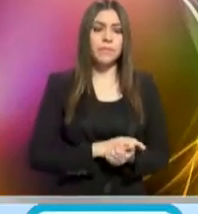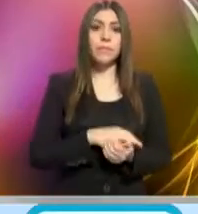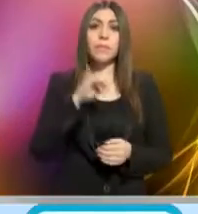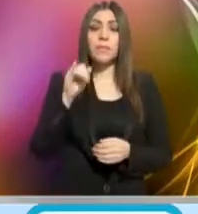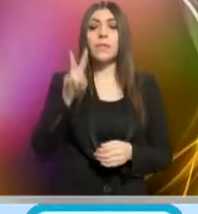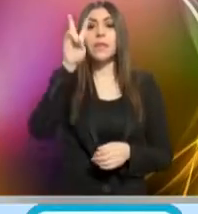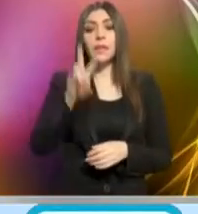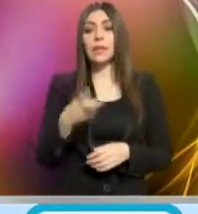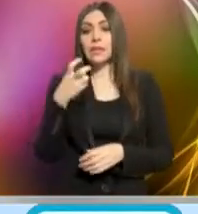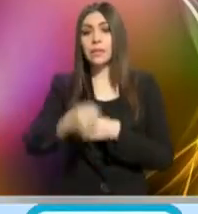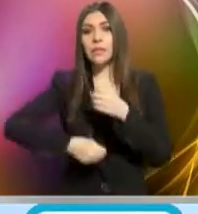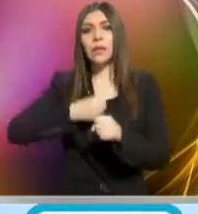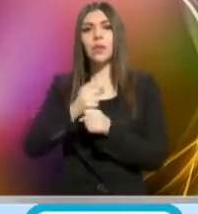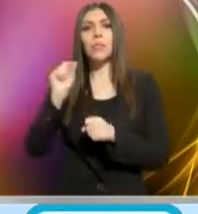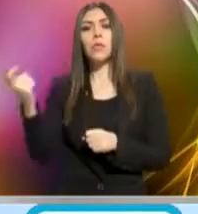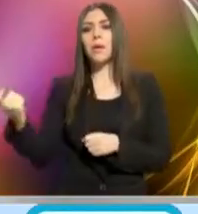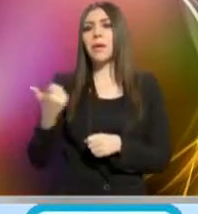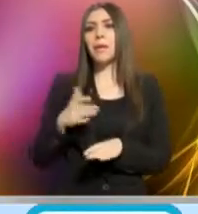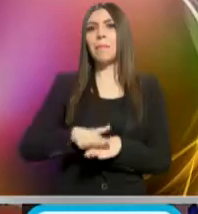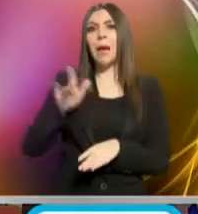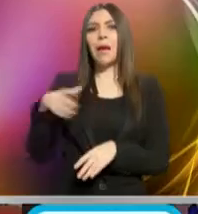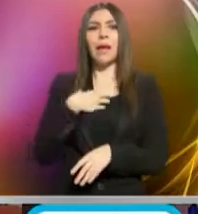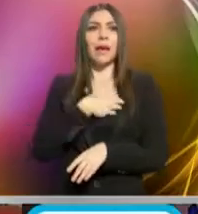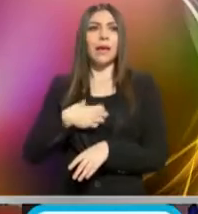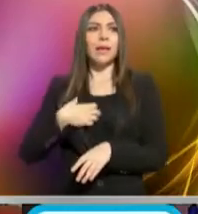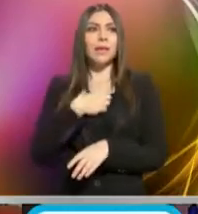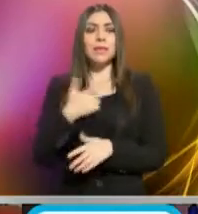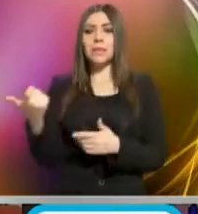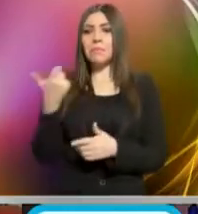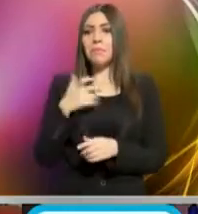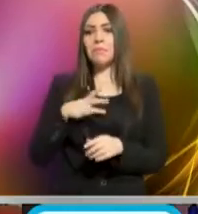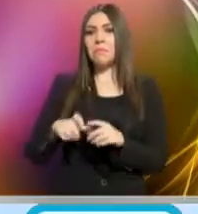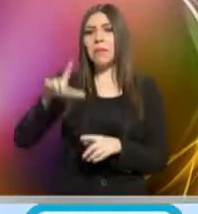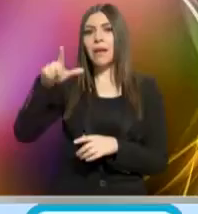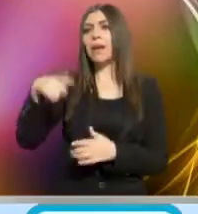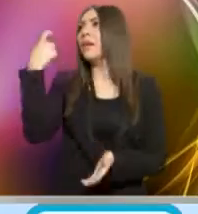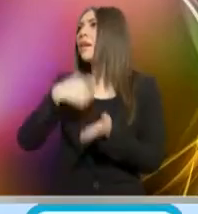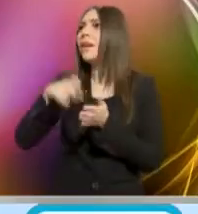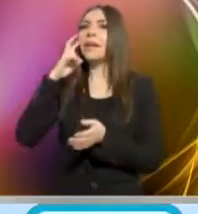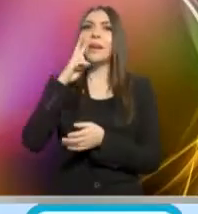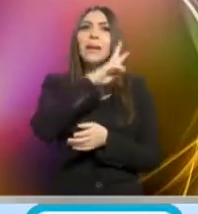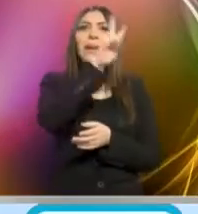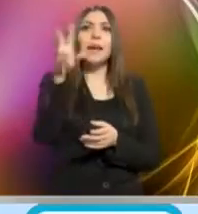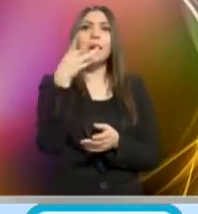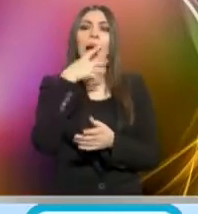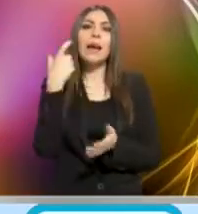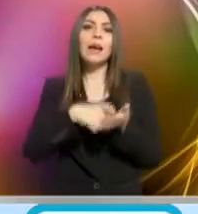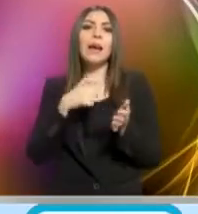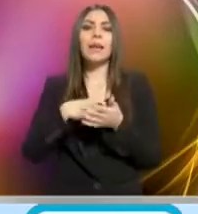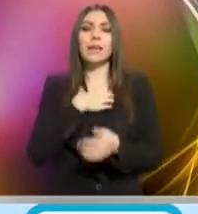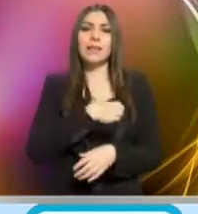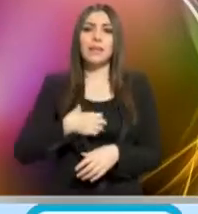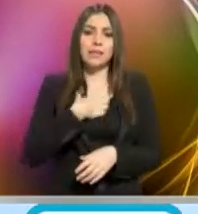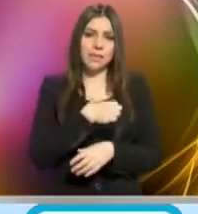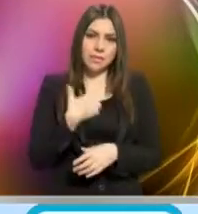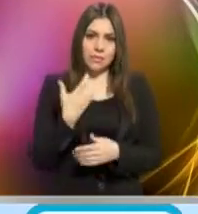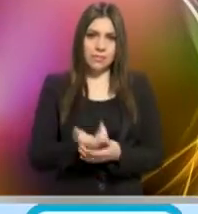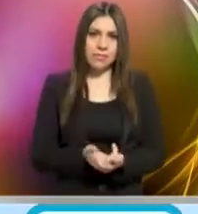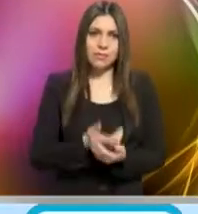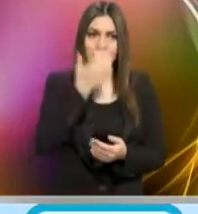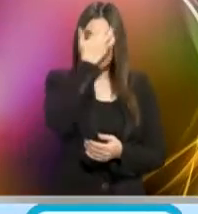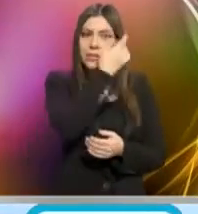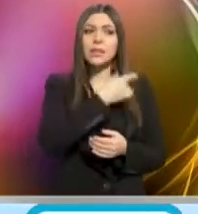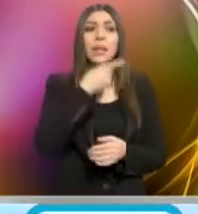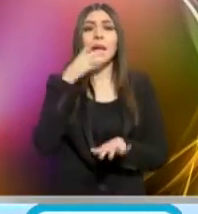decíamos, recibimos este dinero extra, nos emocionamos, vamos a las tiendas donde aparentemente... También fijarnos esto, ¿no, Alberto? Porque muchas veces se dice